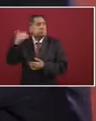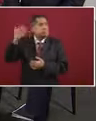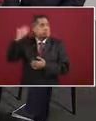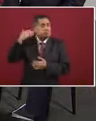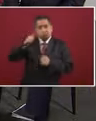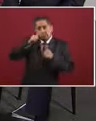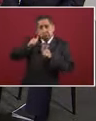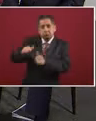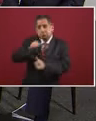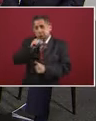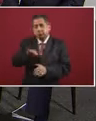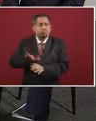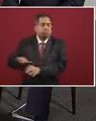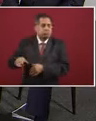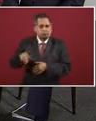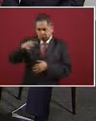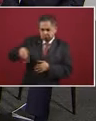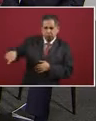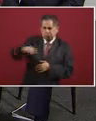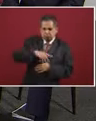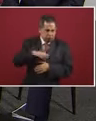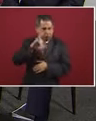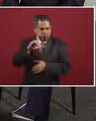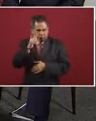quieren que se construya esta obra.